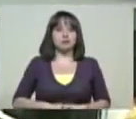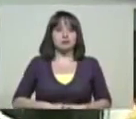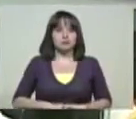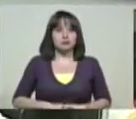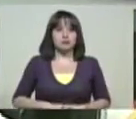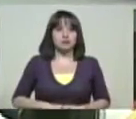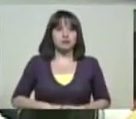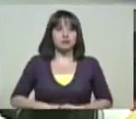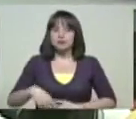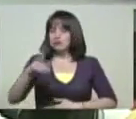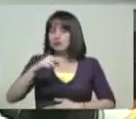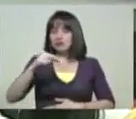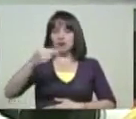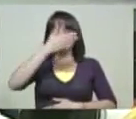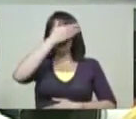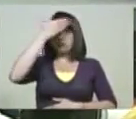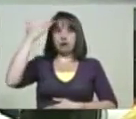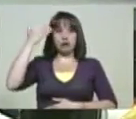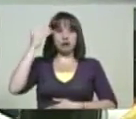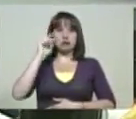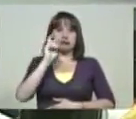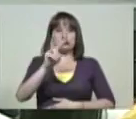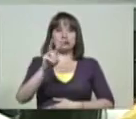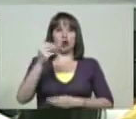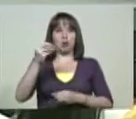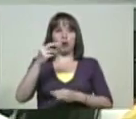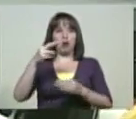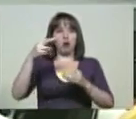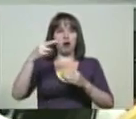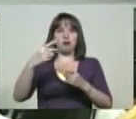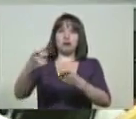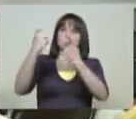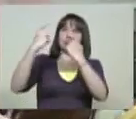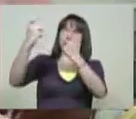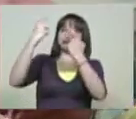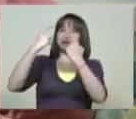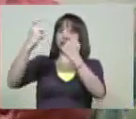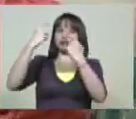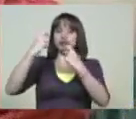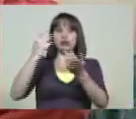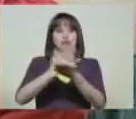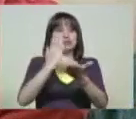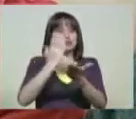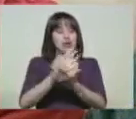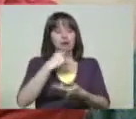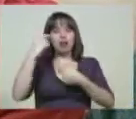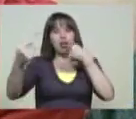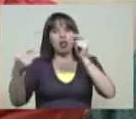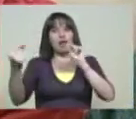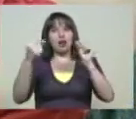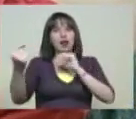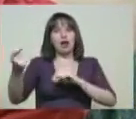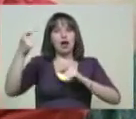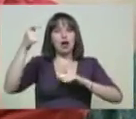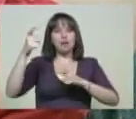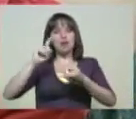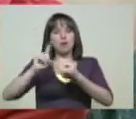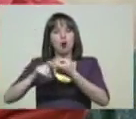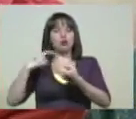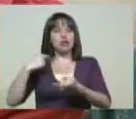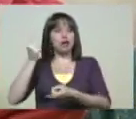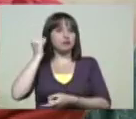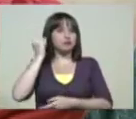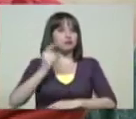a mí nunca se me olvidaron fernando tus recomendaciones tus consejos siempre se los recuerdo a cilia pues